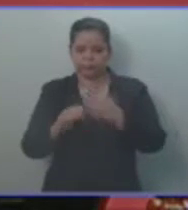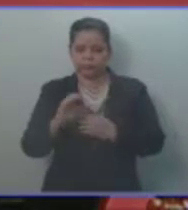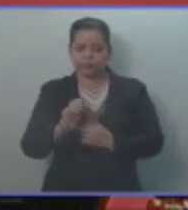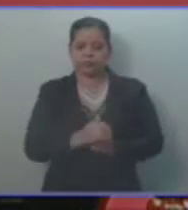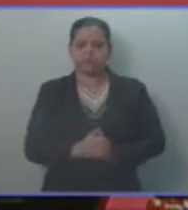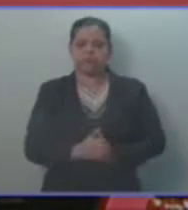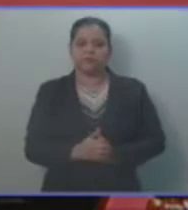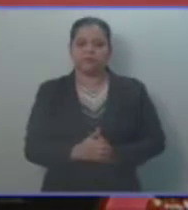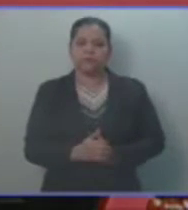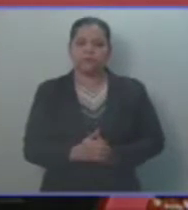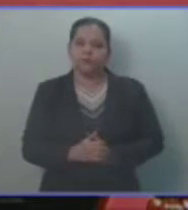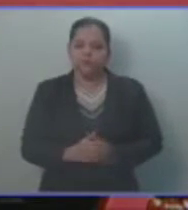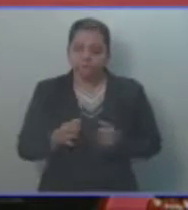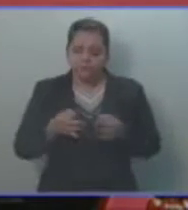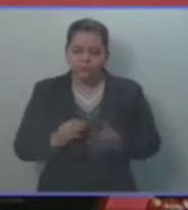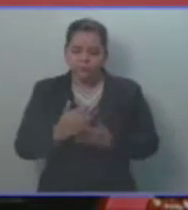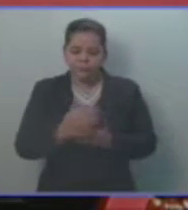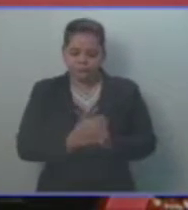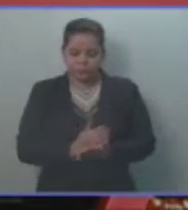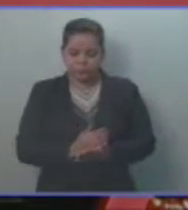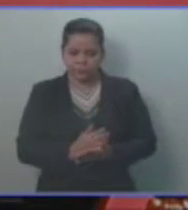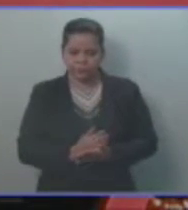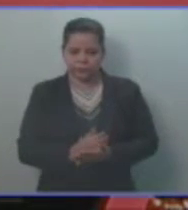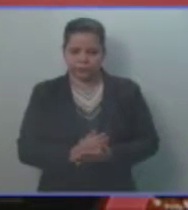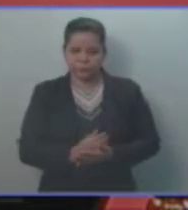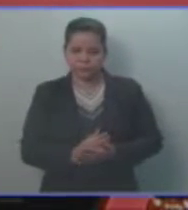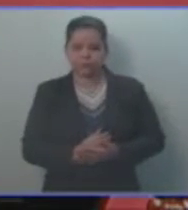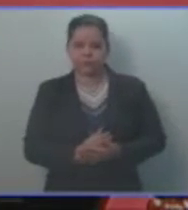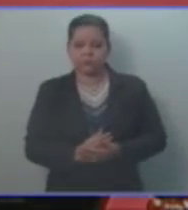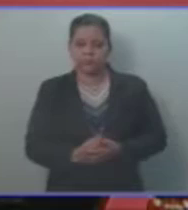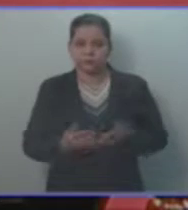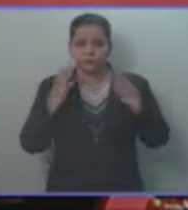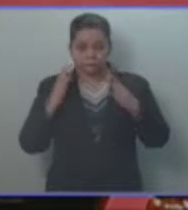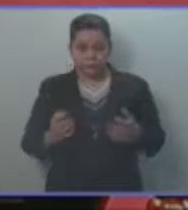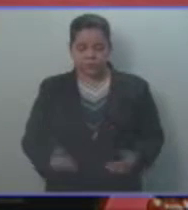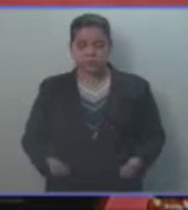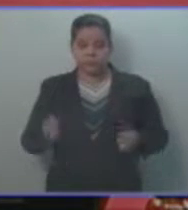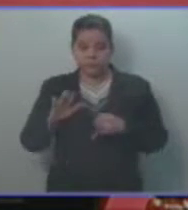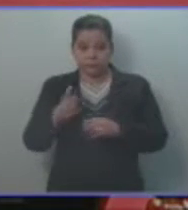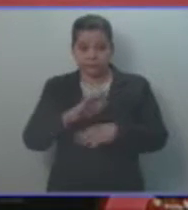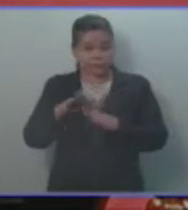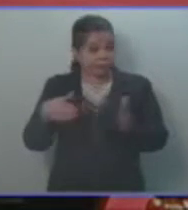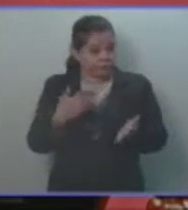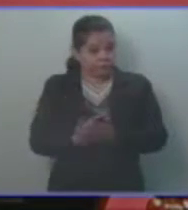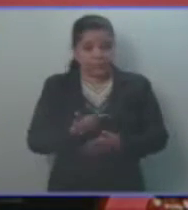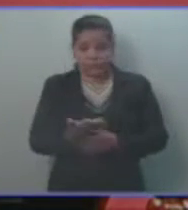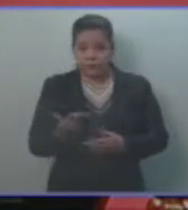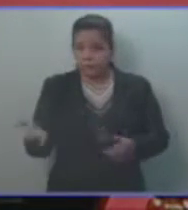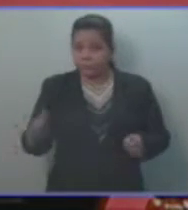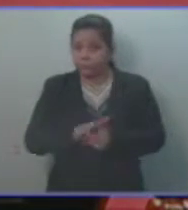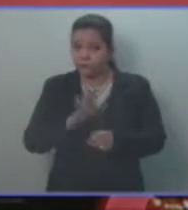Constitución de la siguiente manera. El Estado empleará todos los recursos